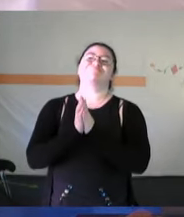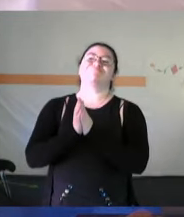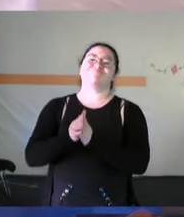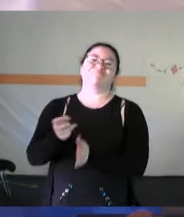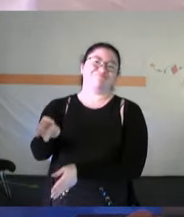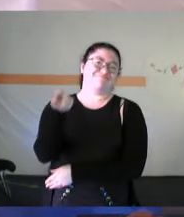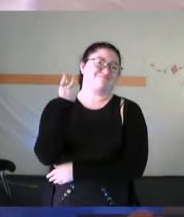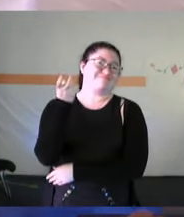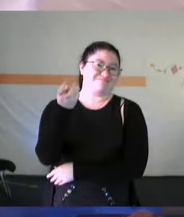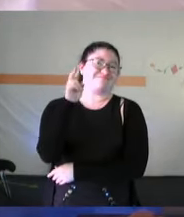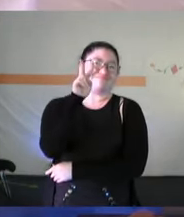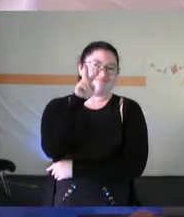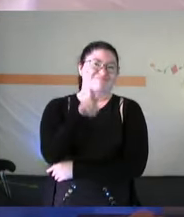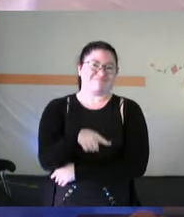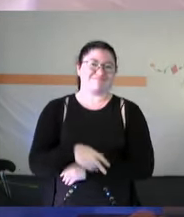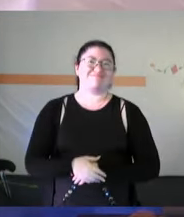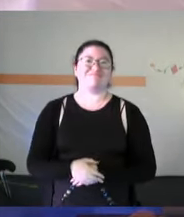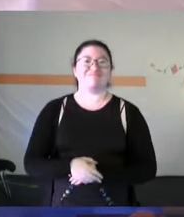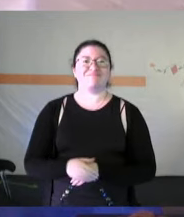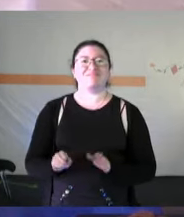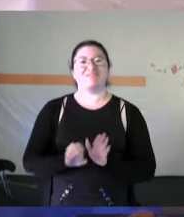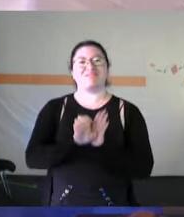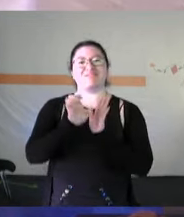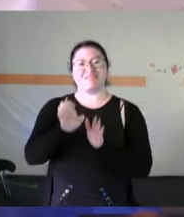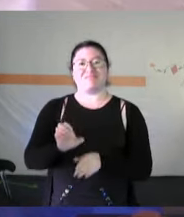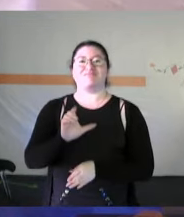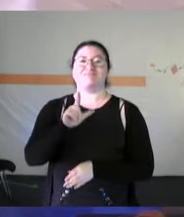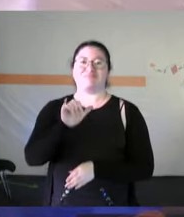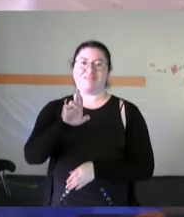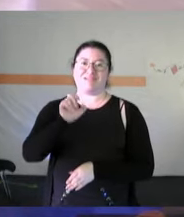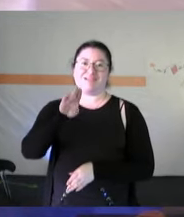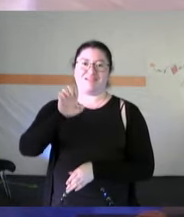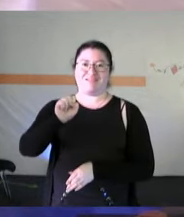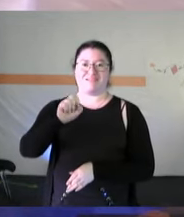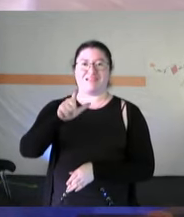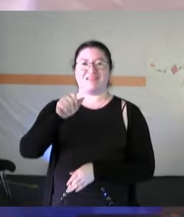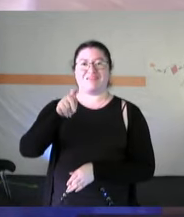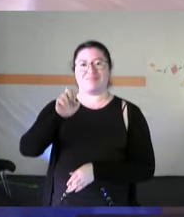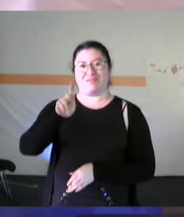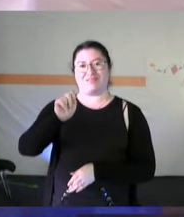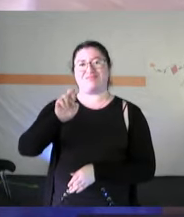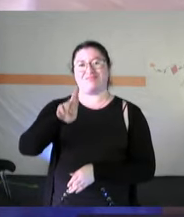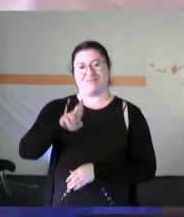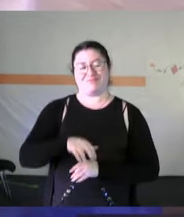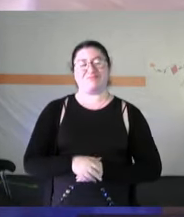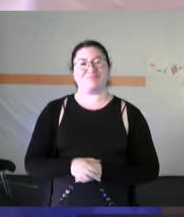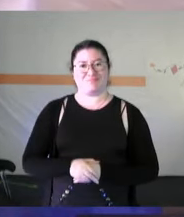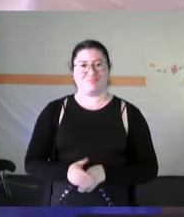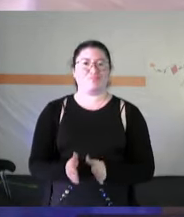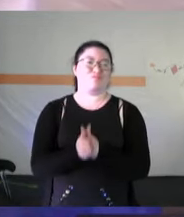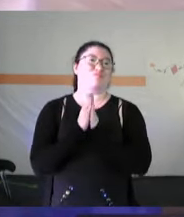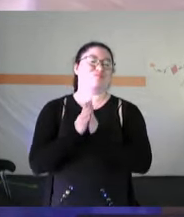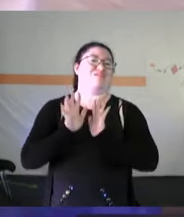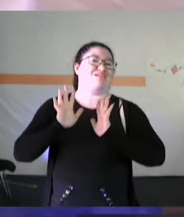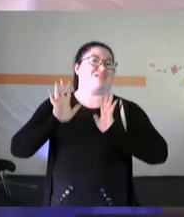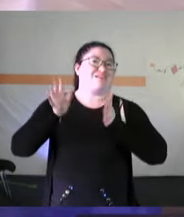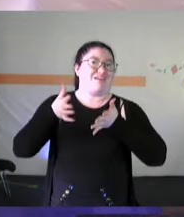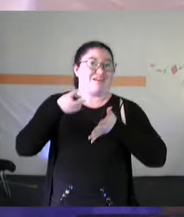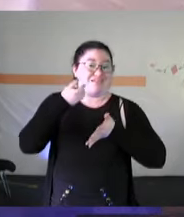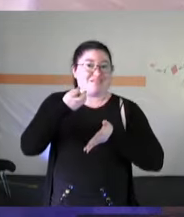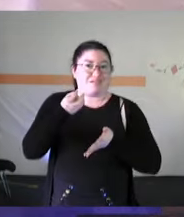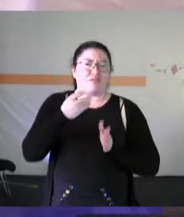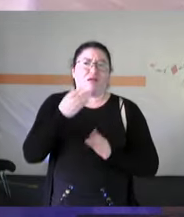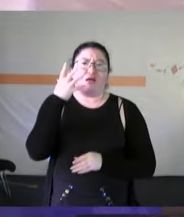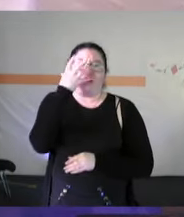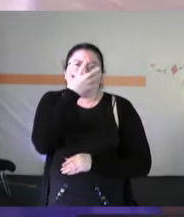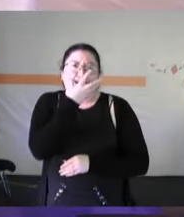Por supuesto, Clarice Lispector. Una Clarice Lispector. Por claro favor, que sí. O sea, no, ya basta, ¿no? Ya está lindo. O